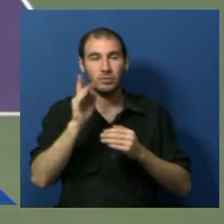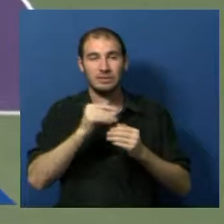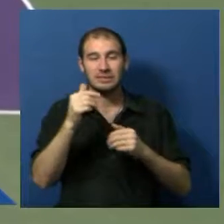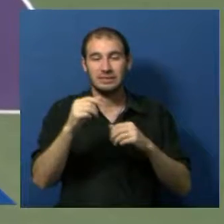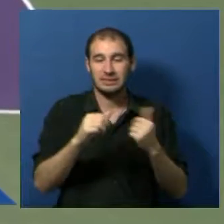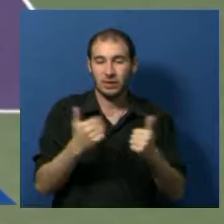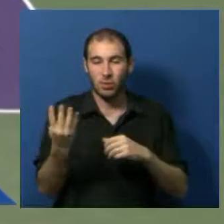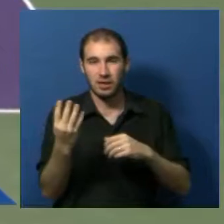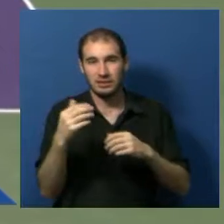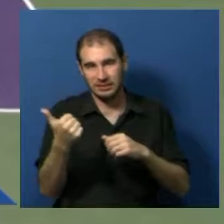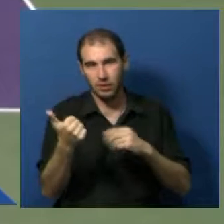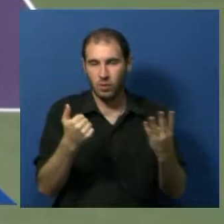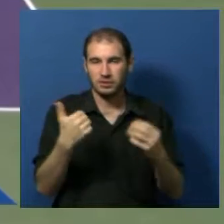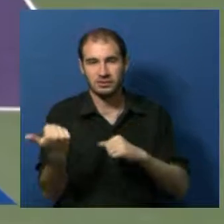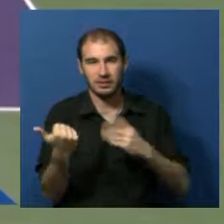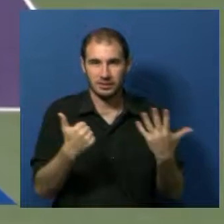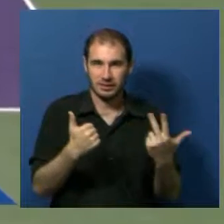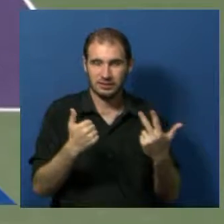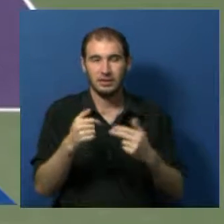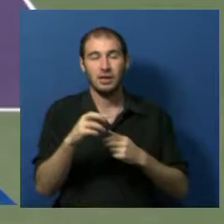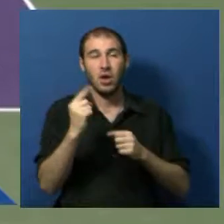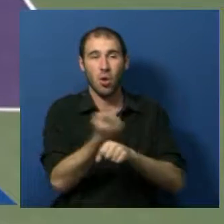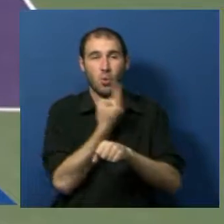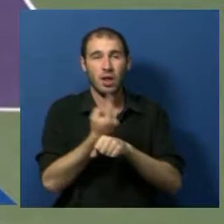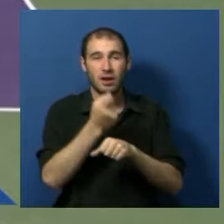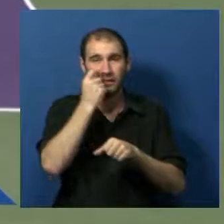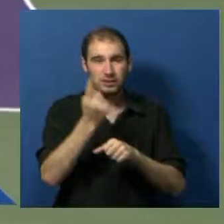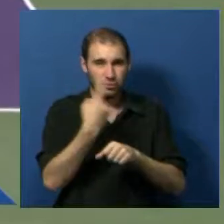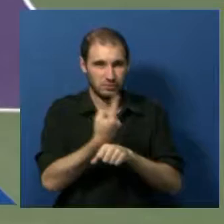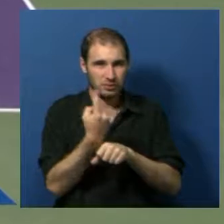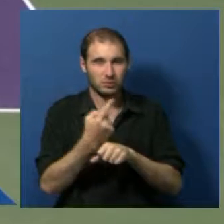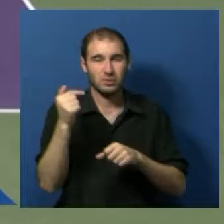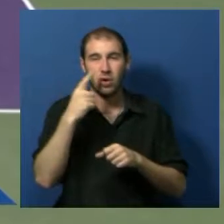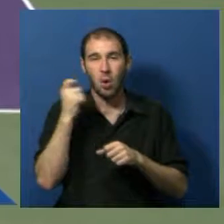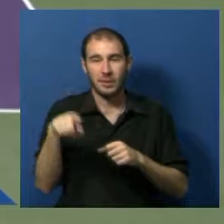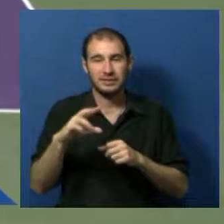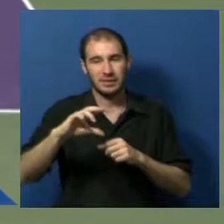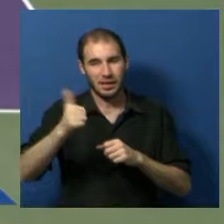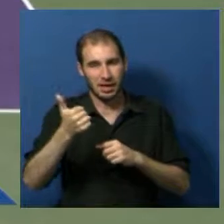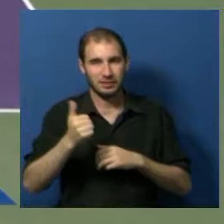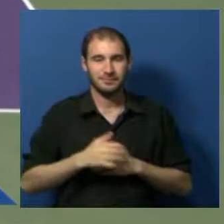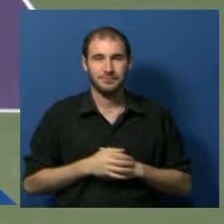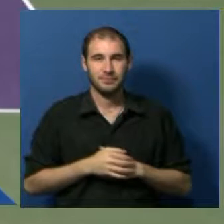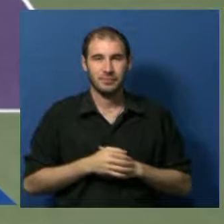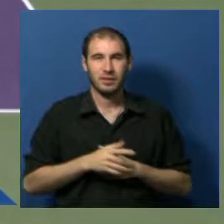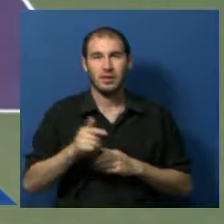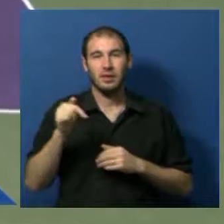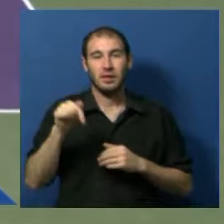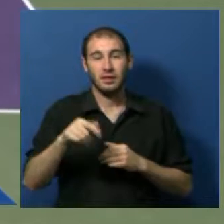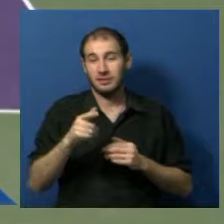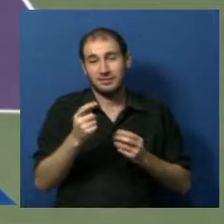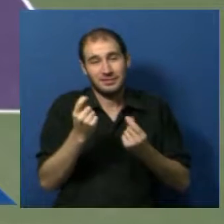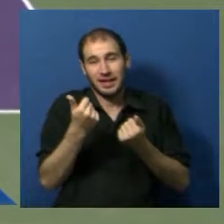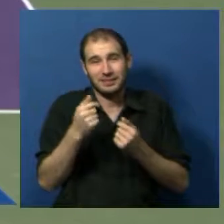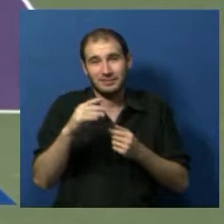y 6-3 a Juan Martín del Potro. 1 hora y 21 minutos para que el suizo se quede con el partido, que sigue siendo